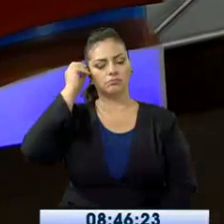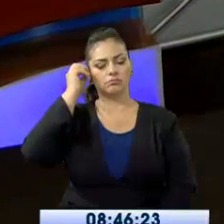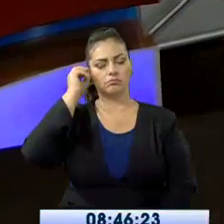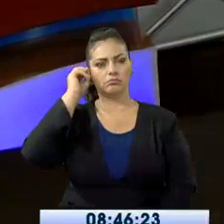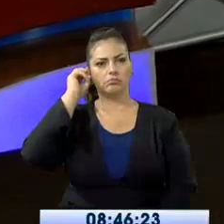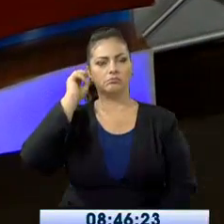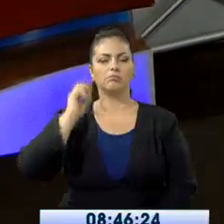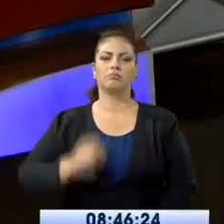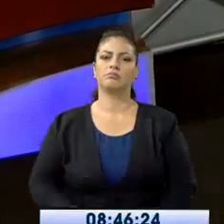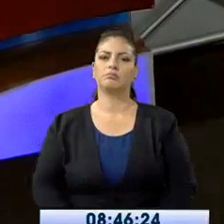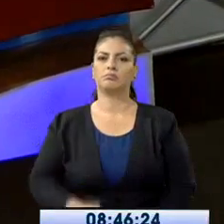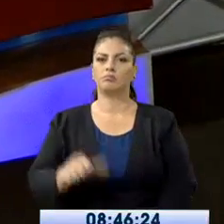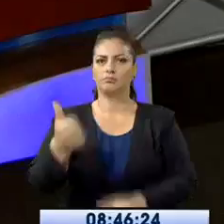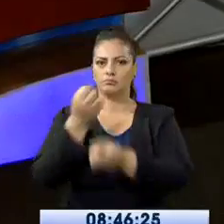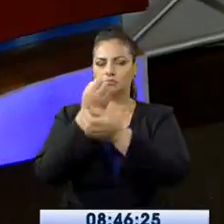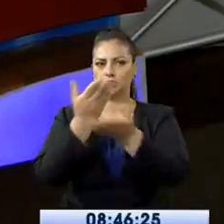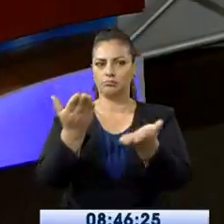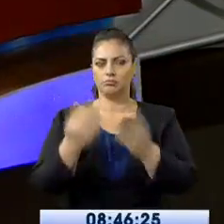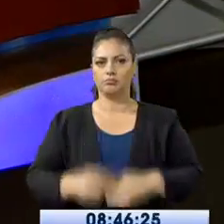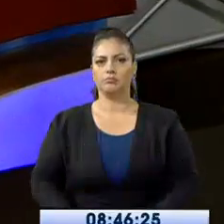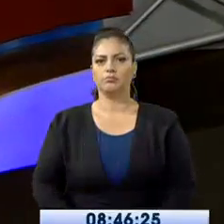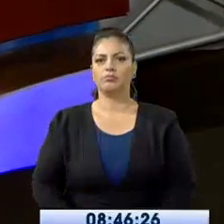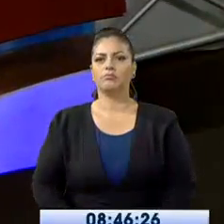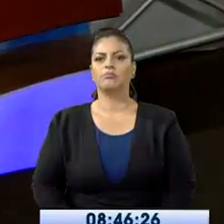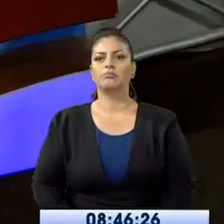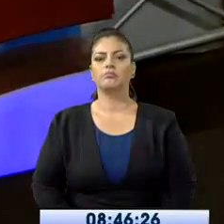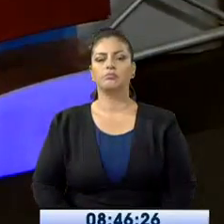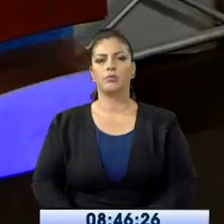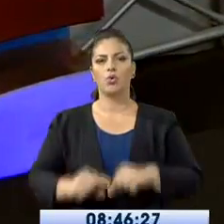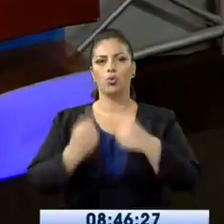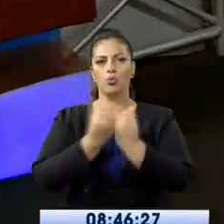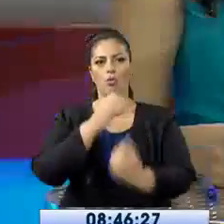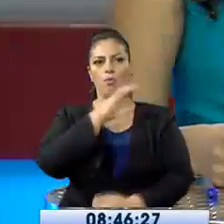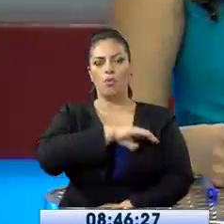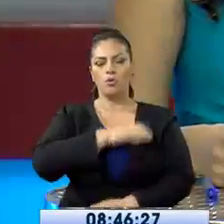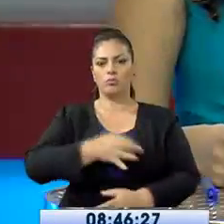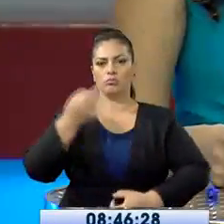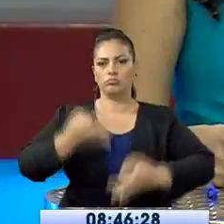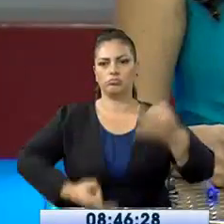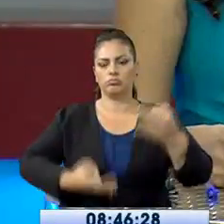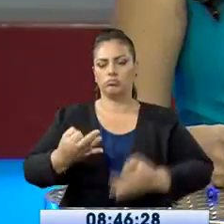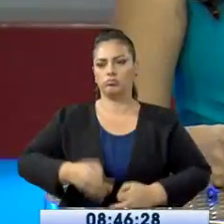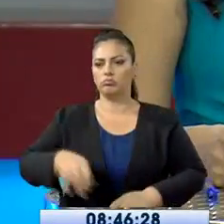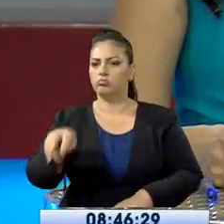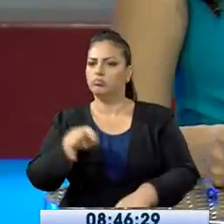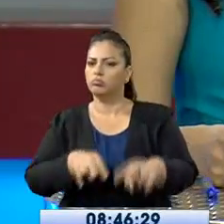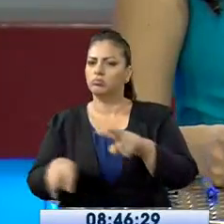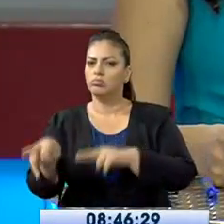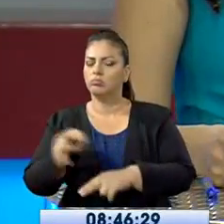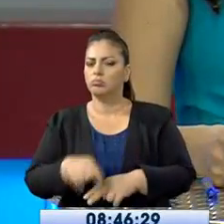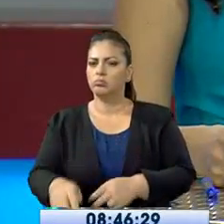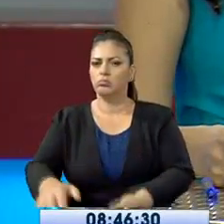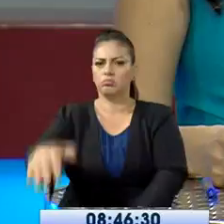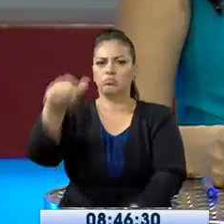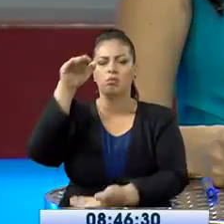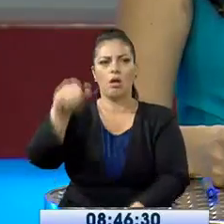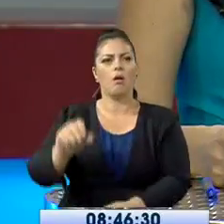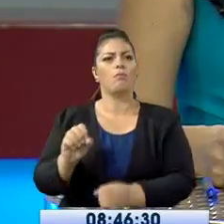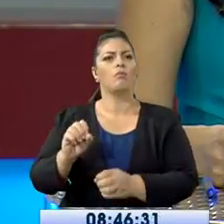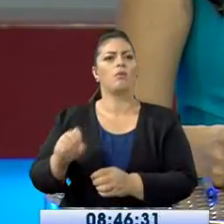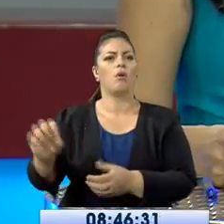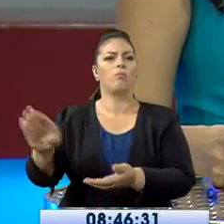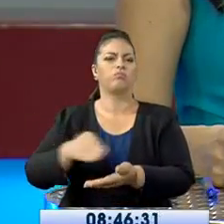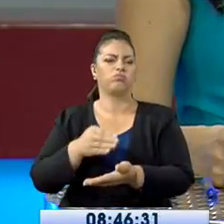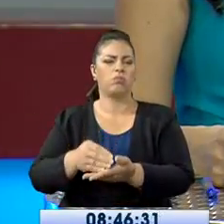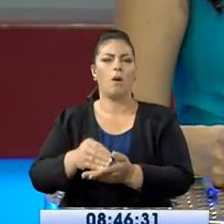Vamos ahora con esta información. Agentes de la Policía Judicial encontraron equipos de amplificación y otros artículos de sonido que habían denunciado